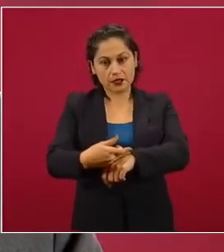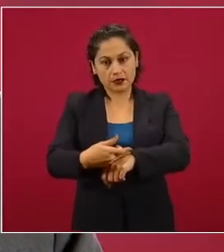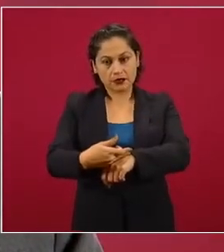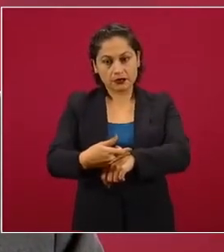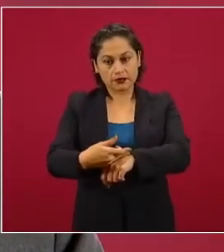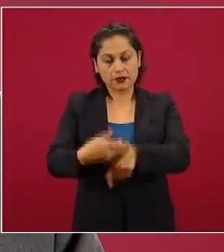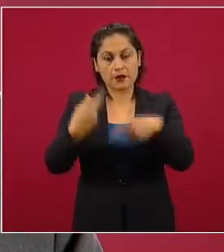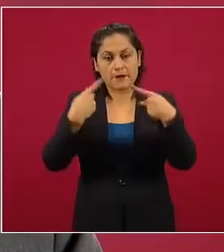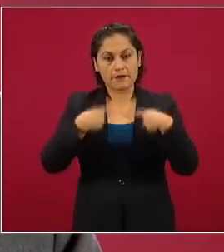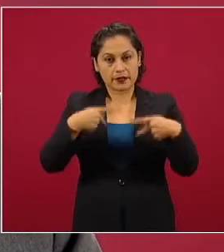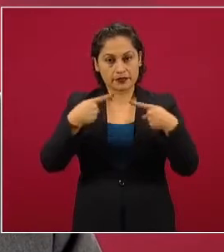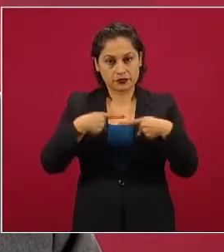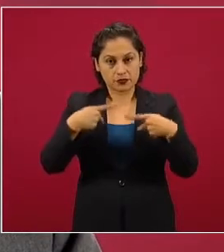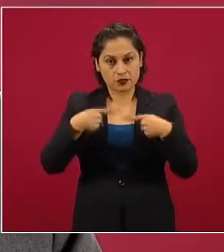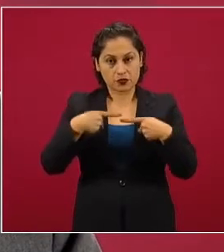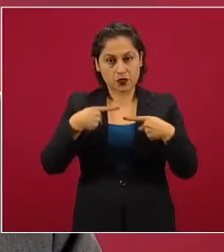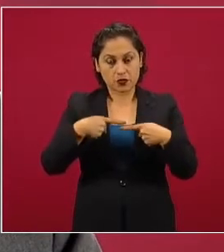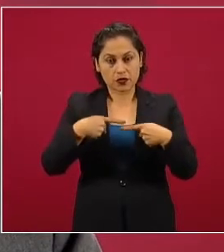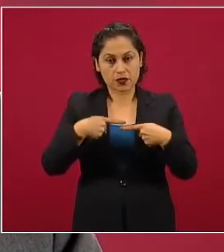los que